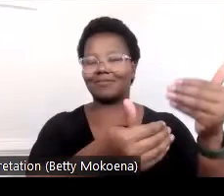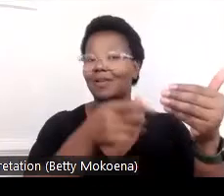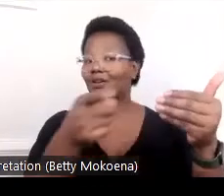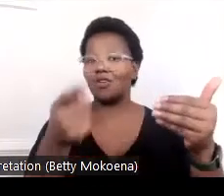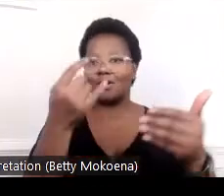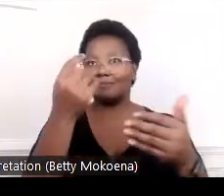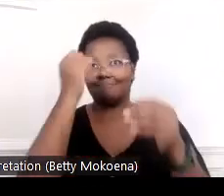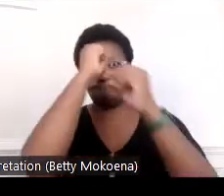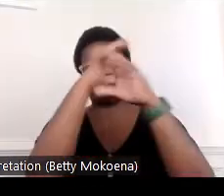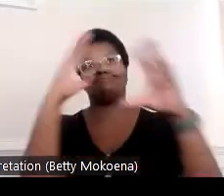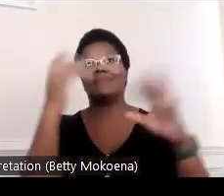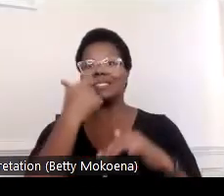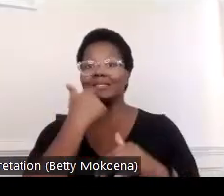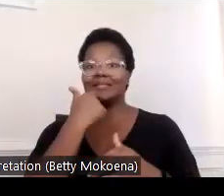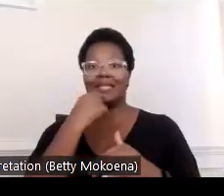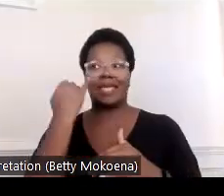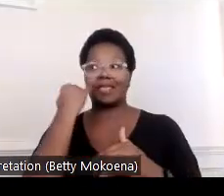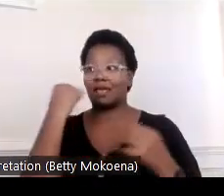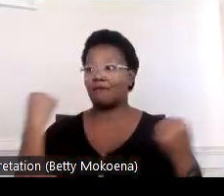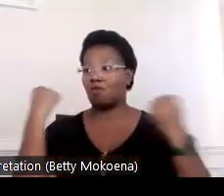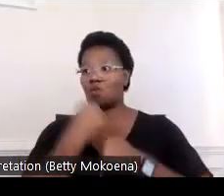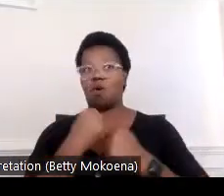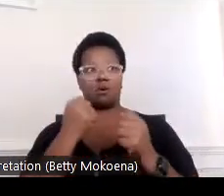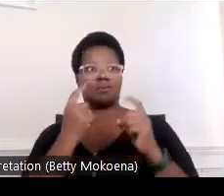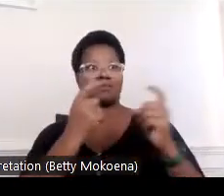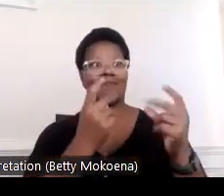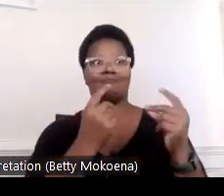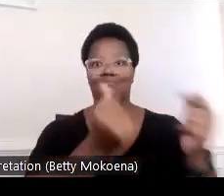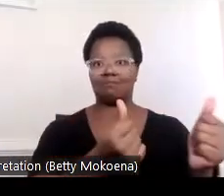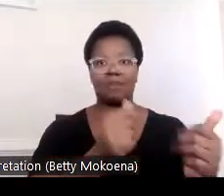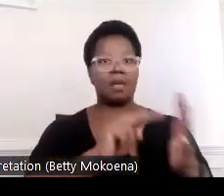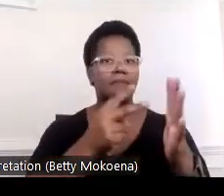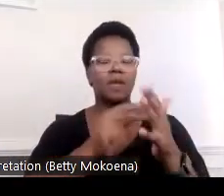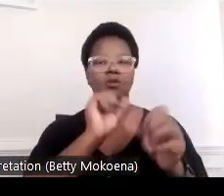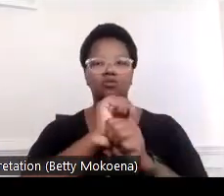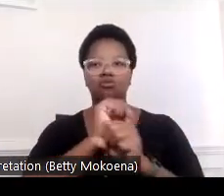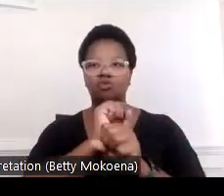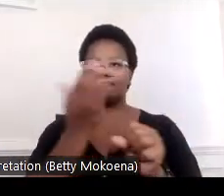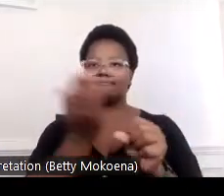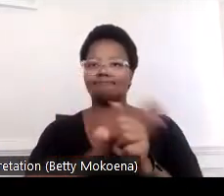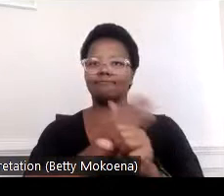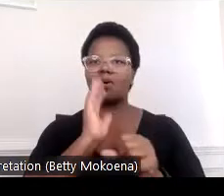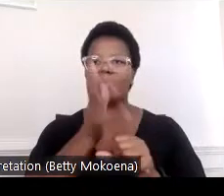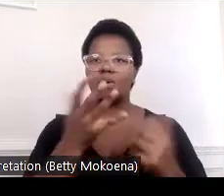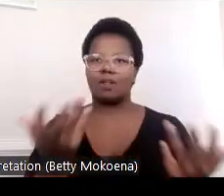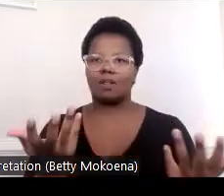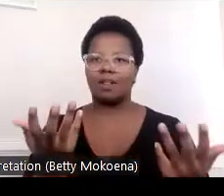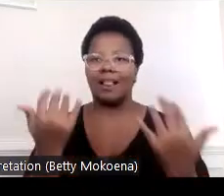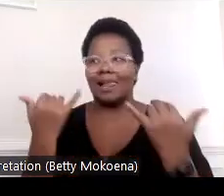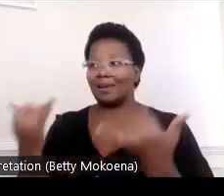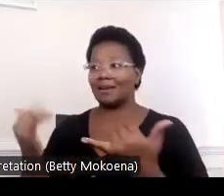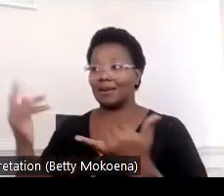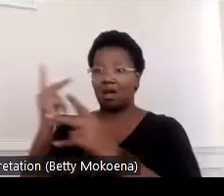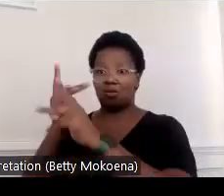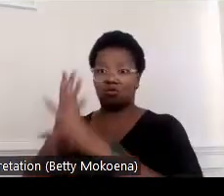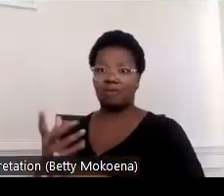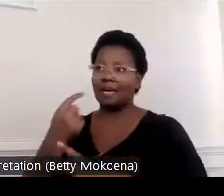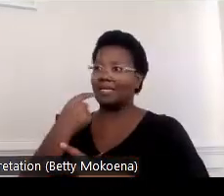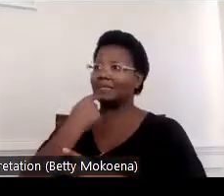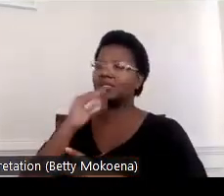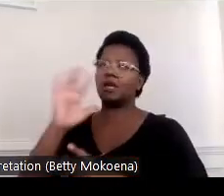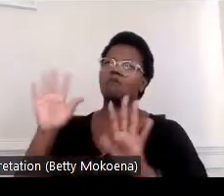Comprarle una chamarra para poder continuar con su empleo verdad imagínense si no le hubieran